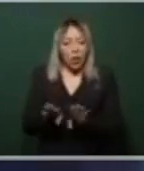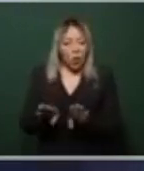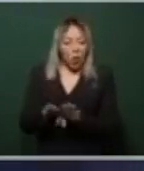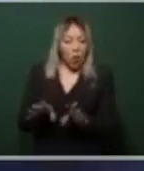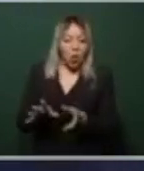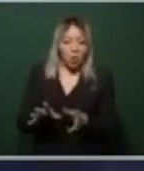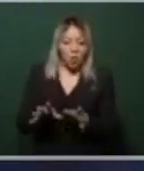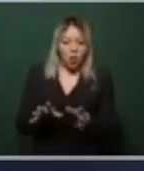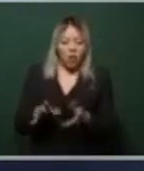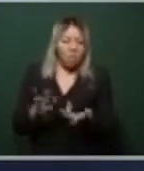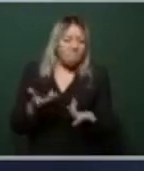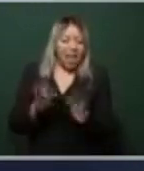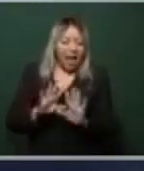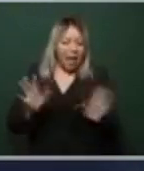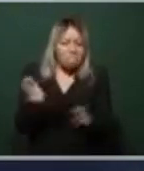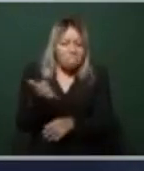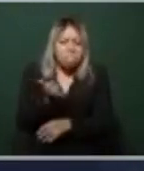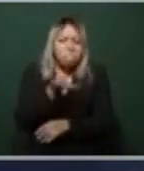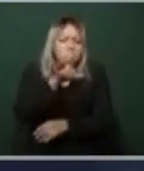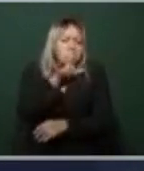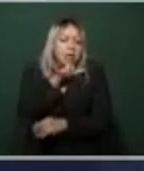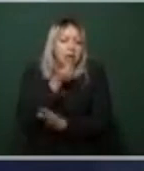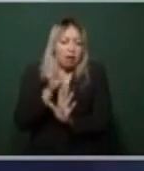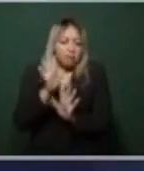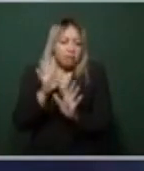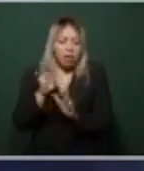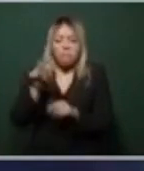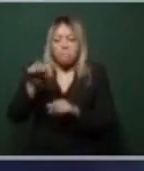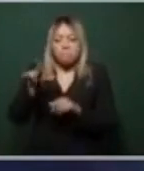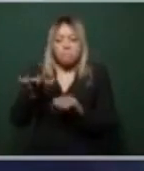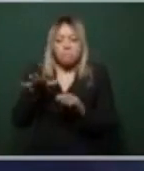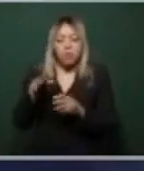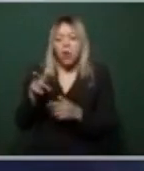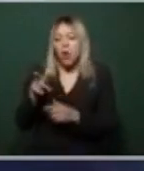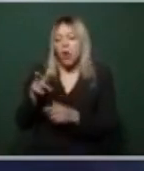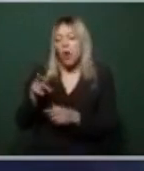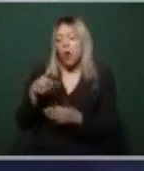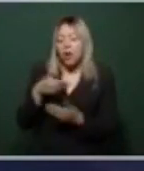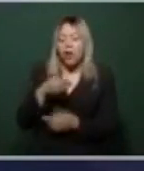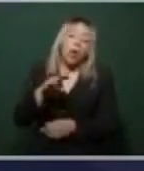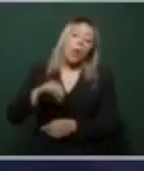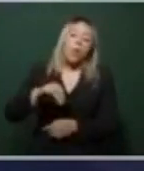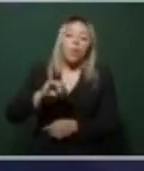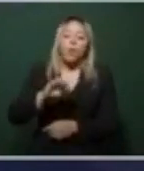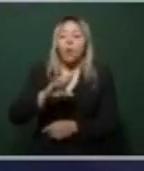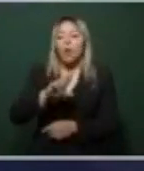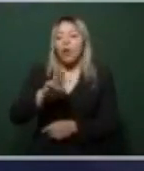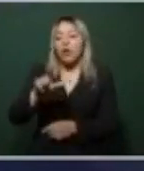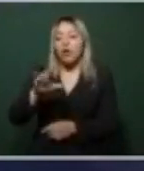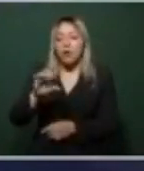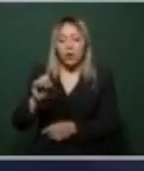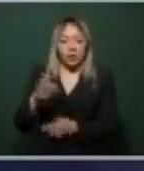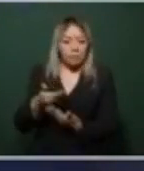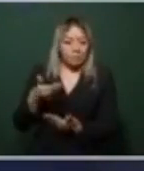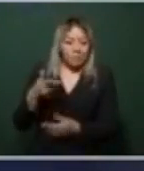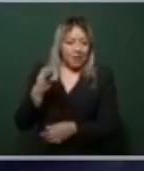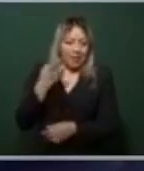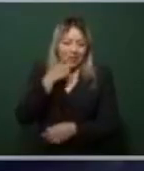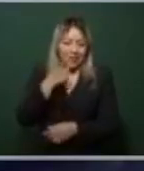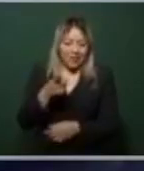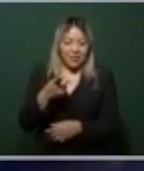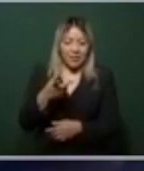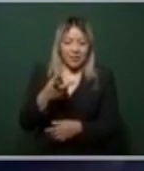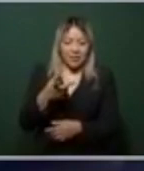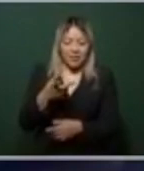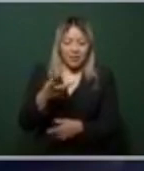exoneración o como se le pueda llamar, al procurador Murillo Karam. Sobre esto no, porque